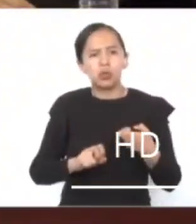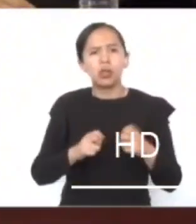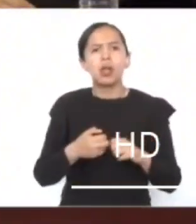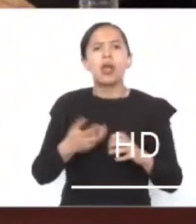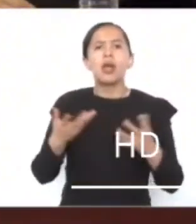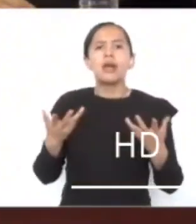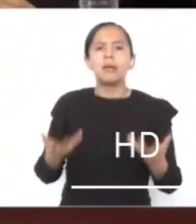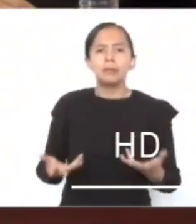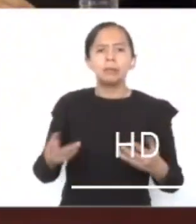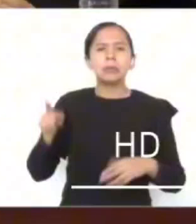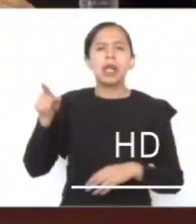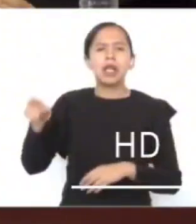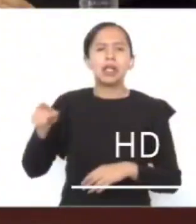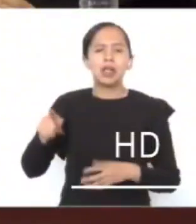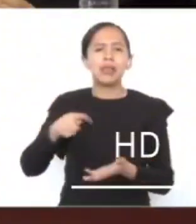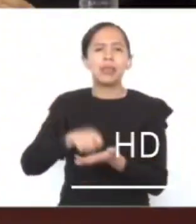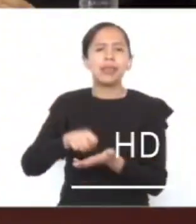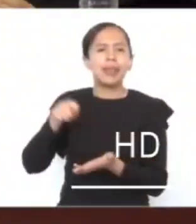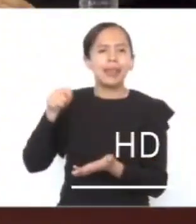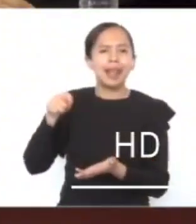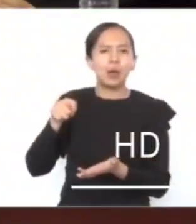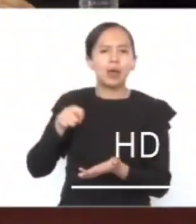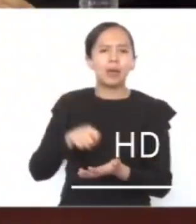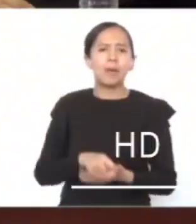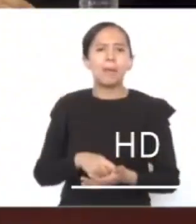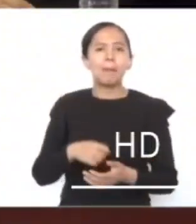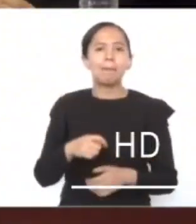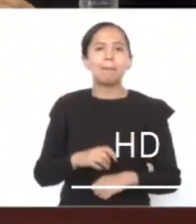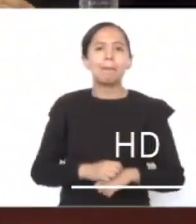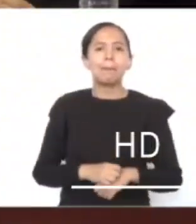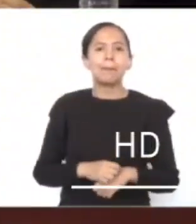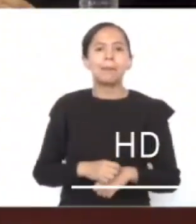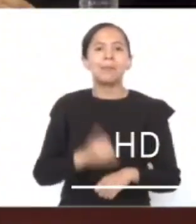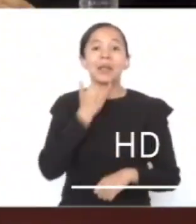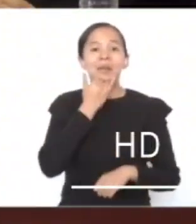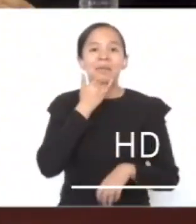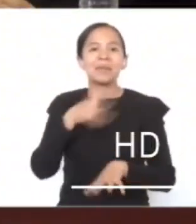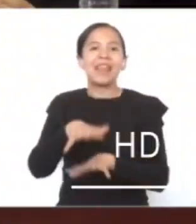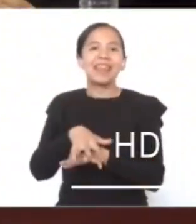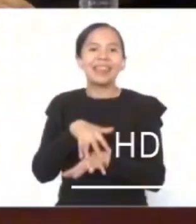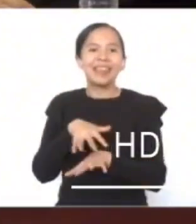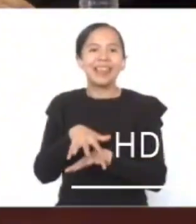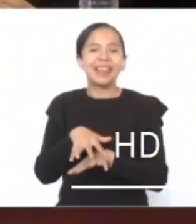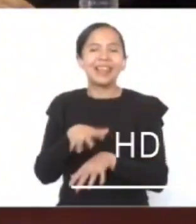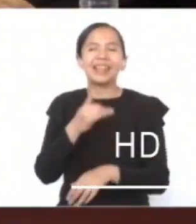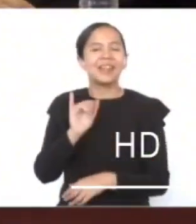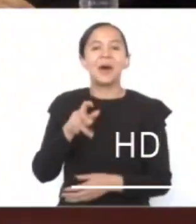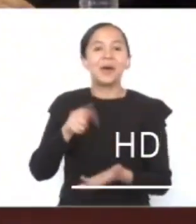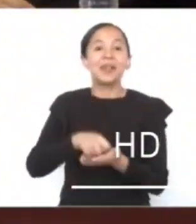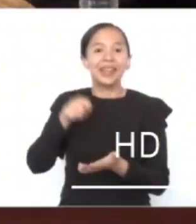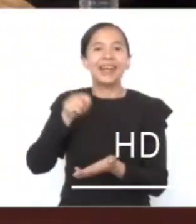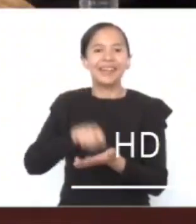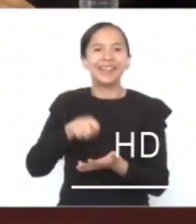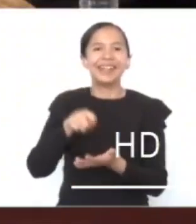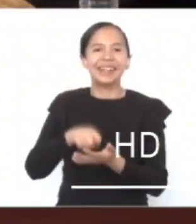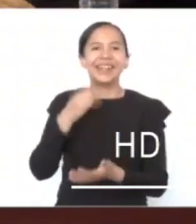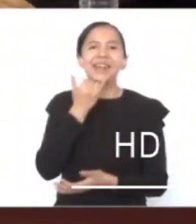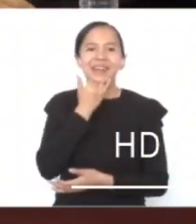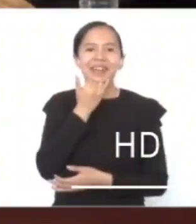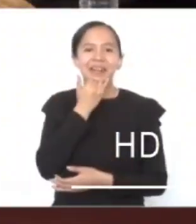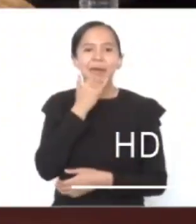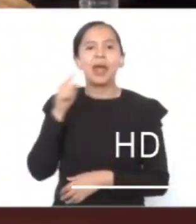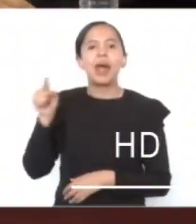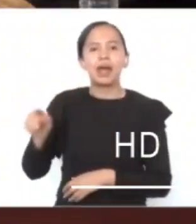Tláhuac, una se lastimó al salir del edificio, cayó y